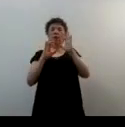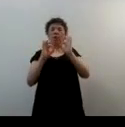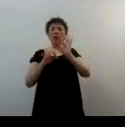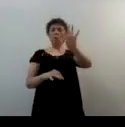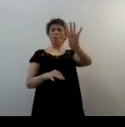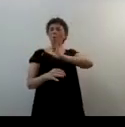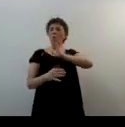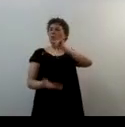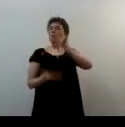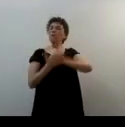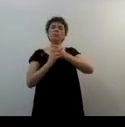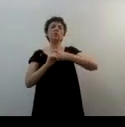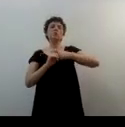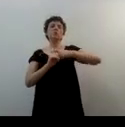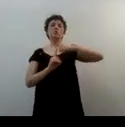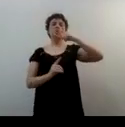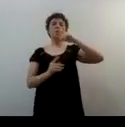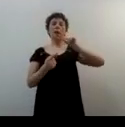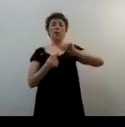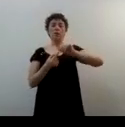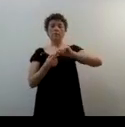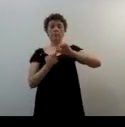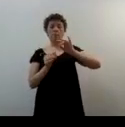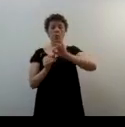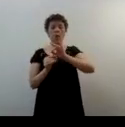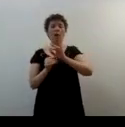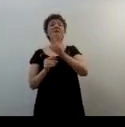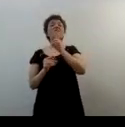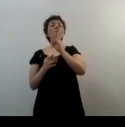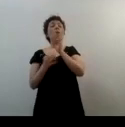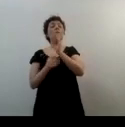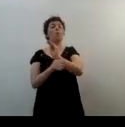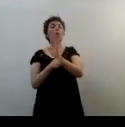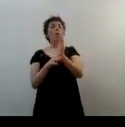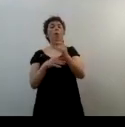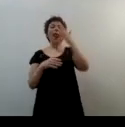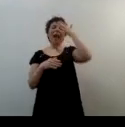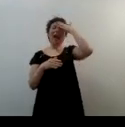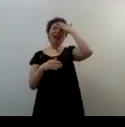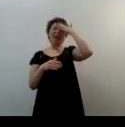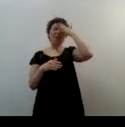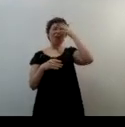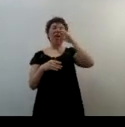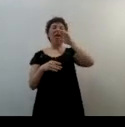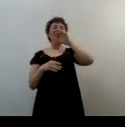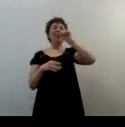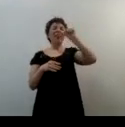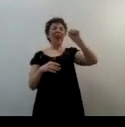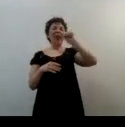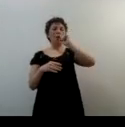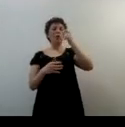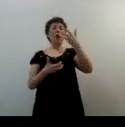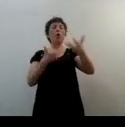cuerpo. Y en verduras, lo único que hay que tener cuidado es con la calabaza y la zanahoria cocidas hervidas.